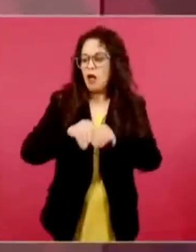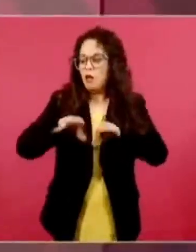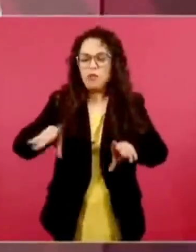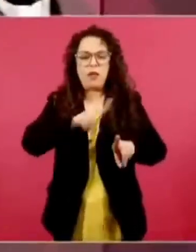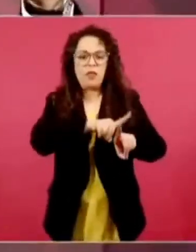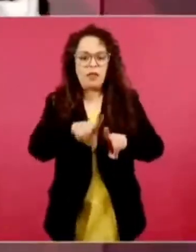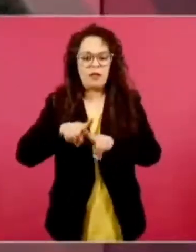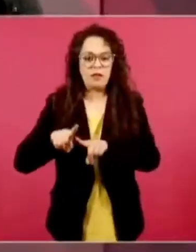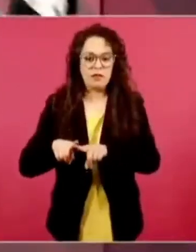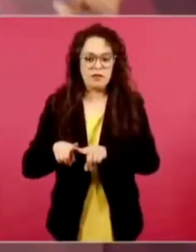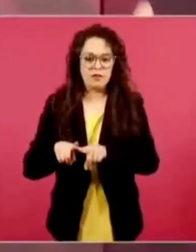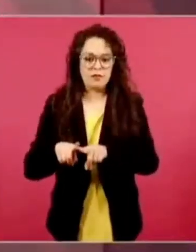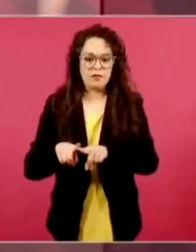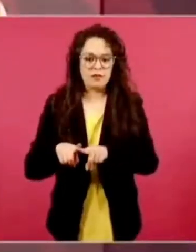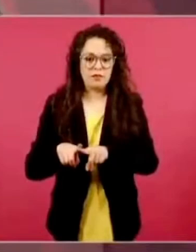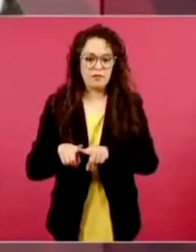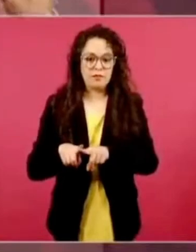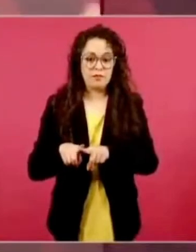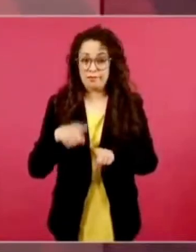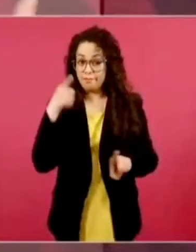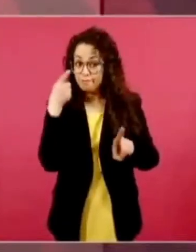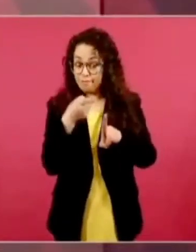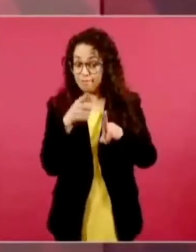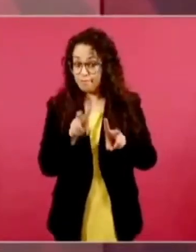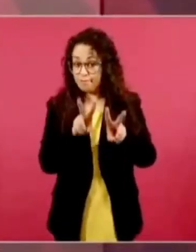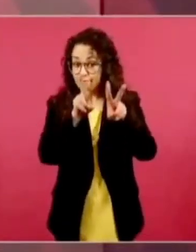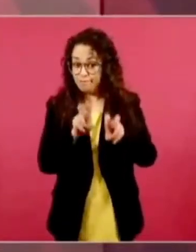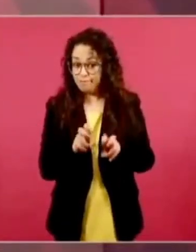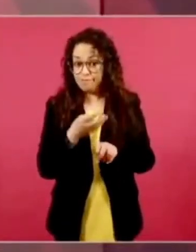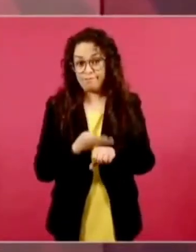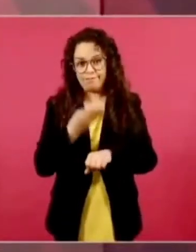que ya está difícil hablar de medios de información,